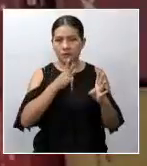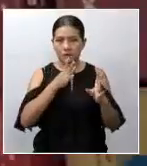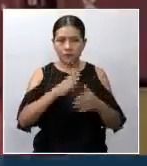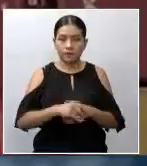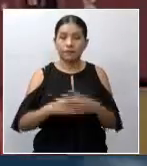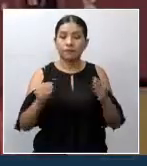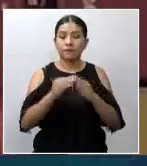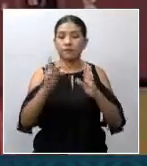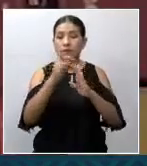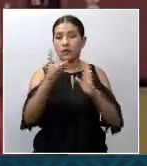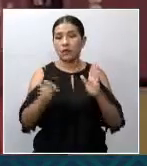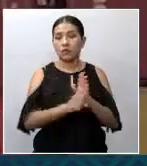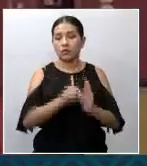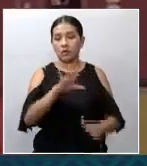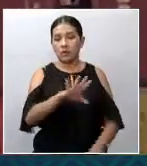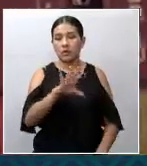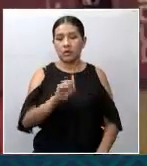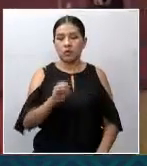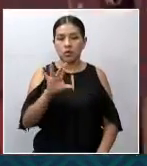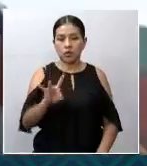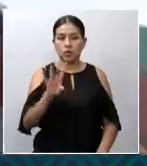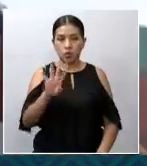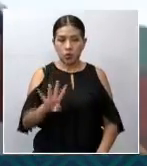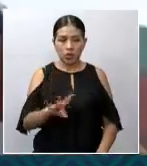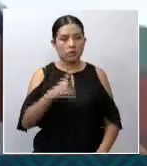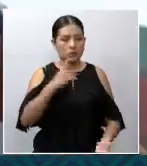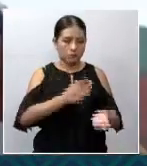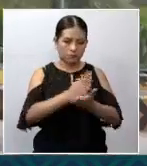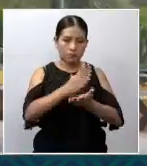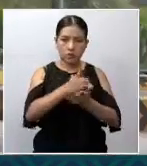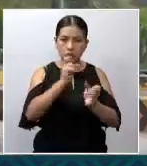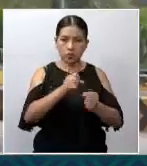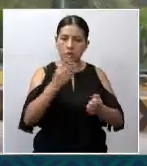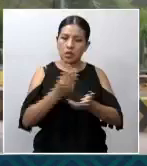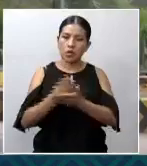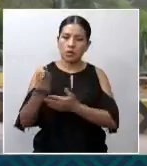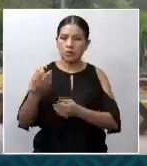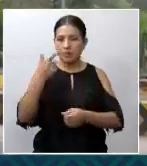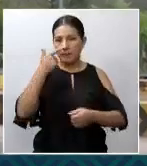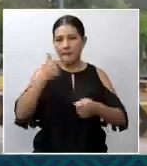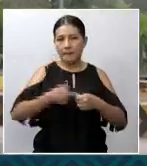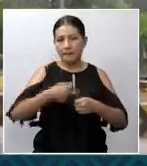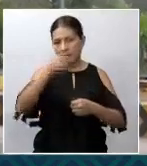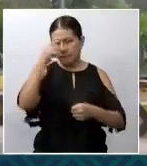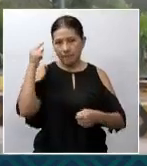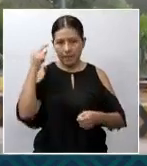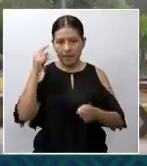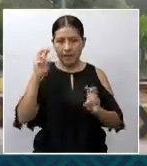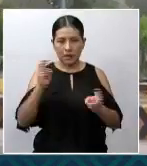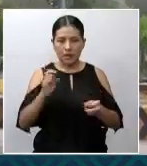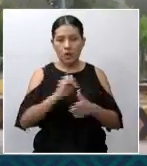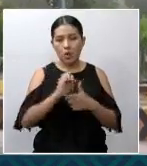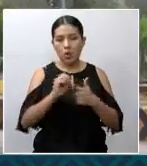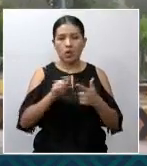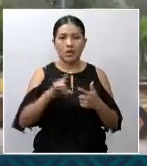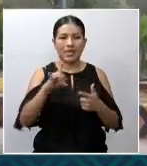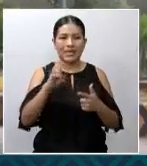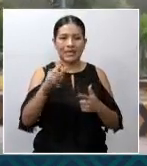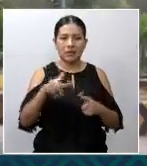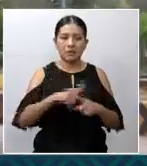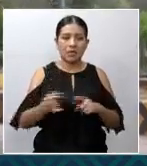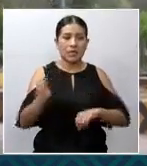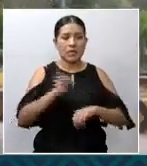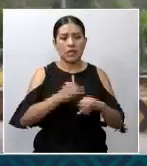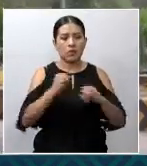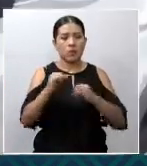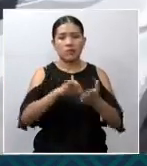El decreto supremo 5084 autoriza la importación de petróleo crudo o diésel con cero arancel. Esta figura da pie a que